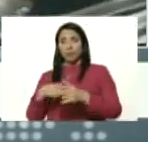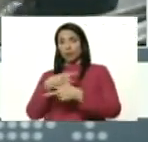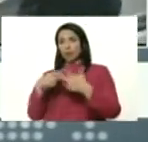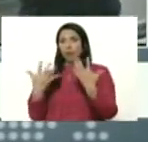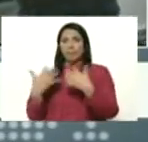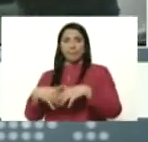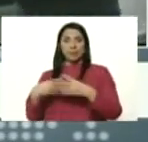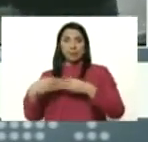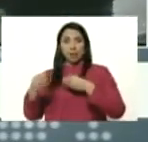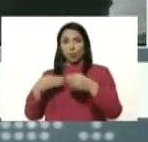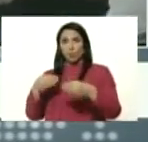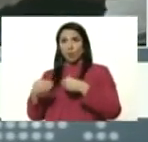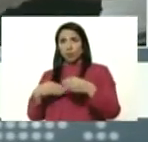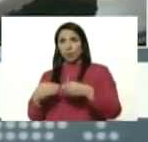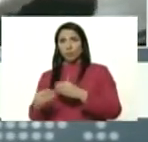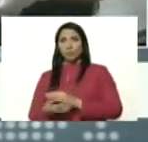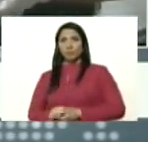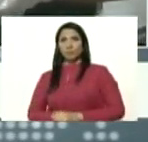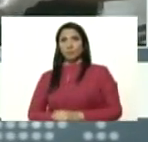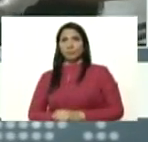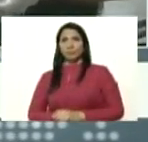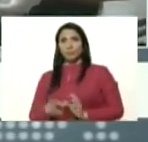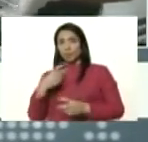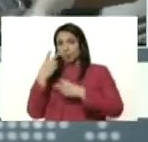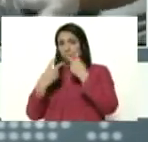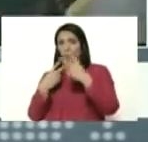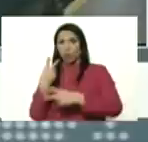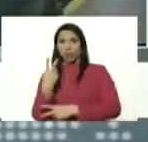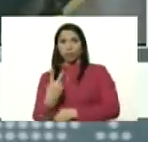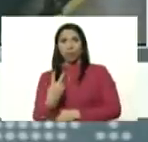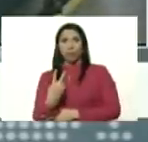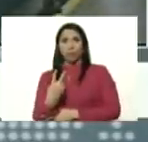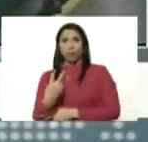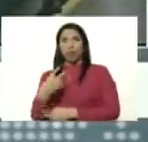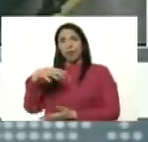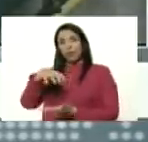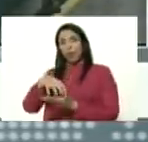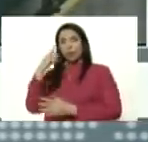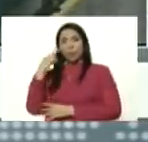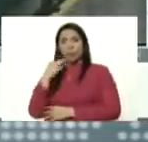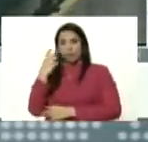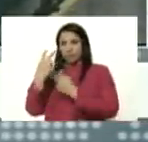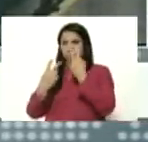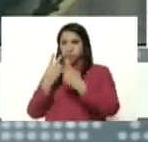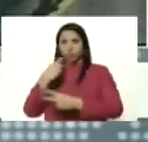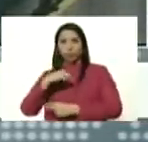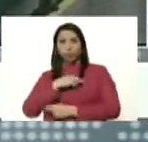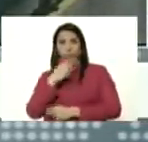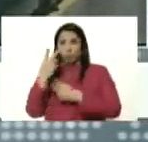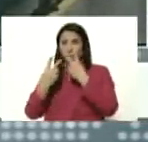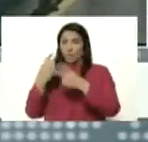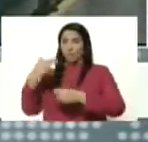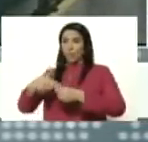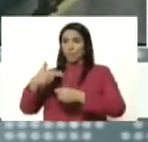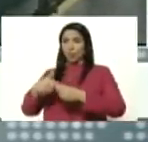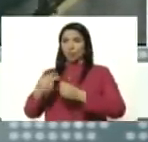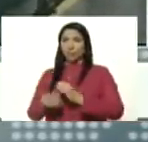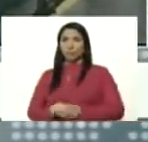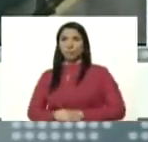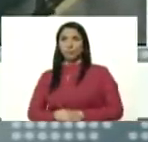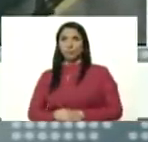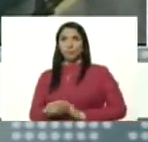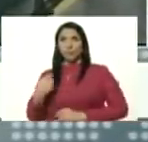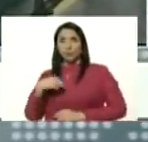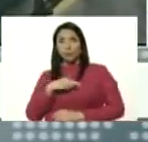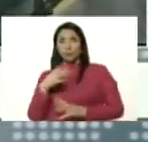aluminio, en 2 briqueteras allá en el estado Bolívar, que estuvimos en PDVSA Baza. Hemos estado